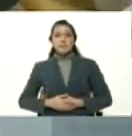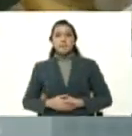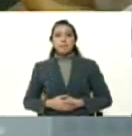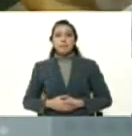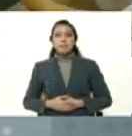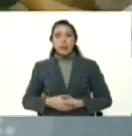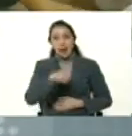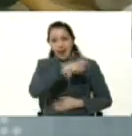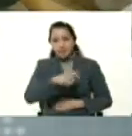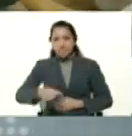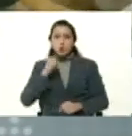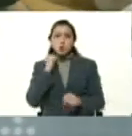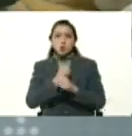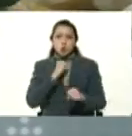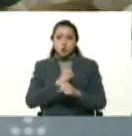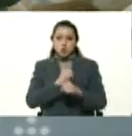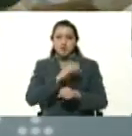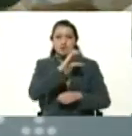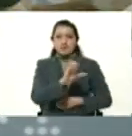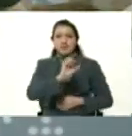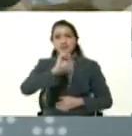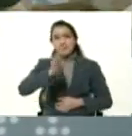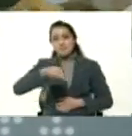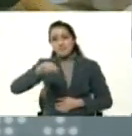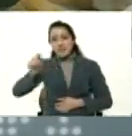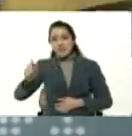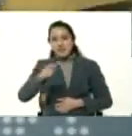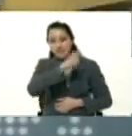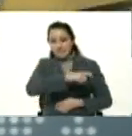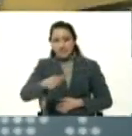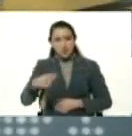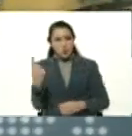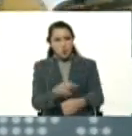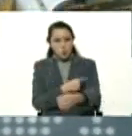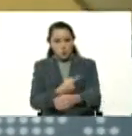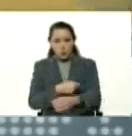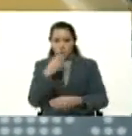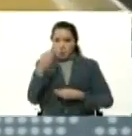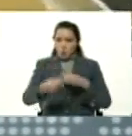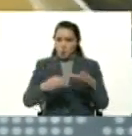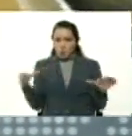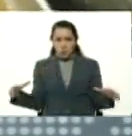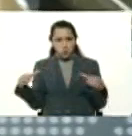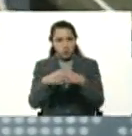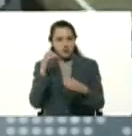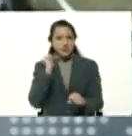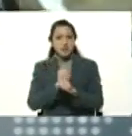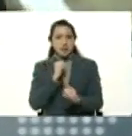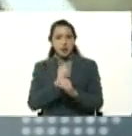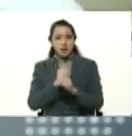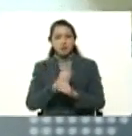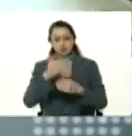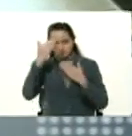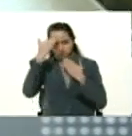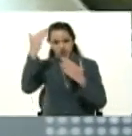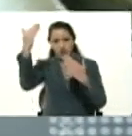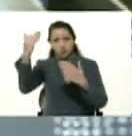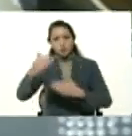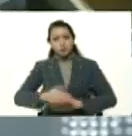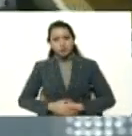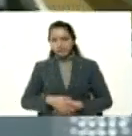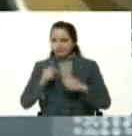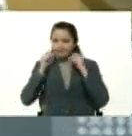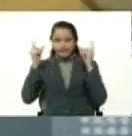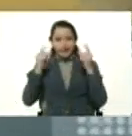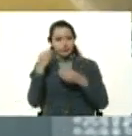la clase trabajadora, los CPT, mis hermanos y hermanas de los consejos productivos de trabajadores. Mis saludos, hacen milagros,